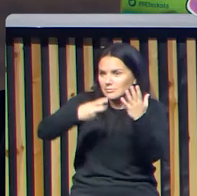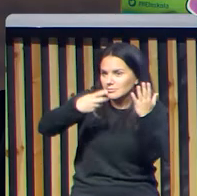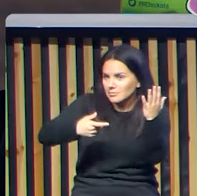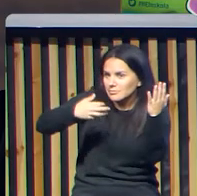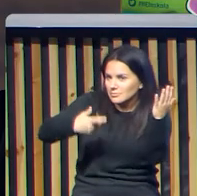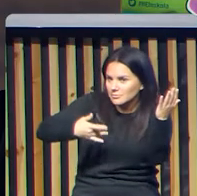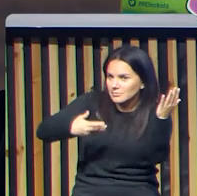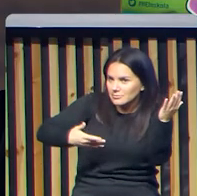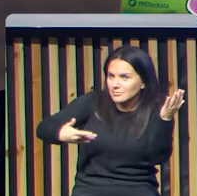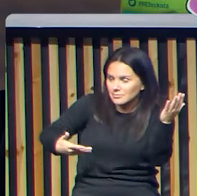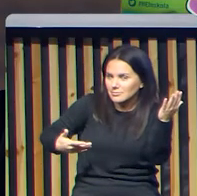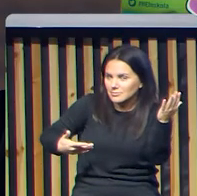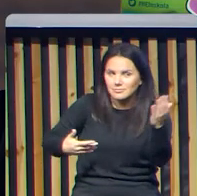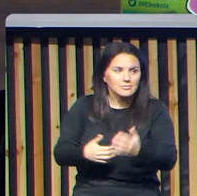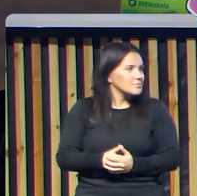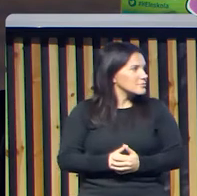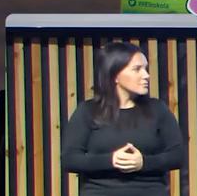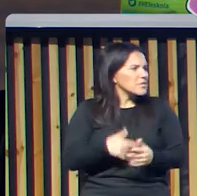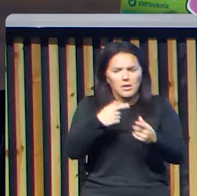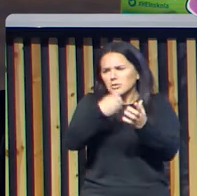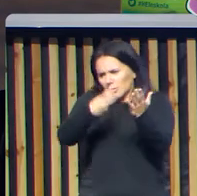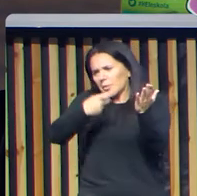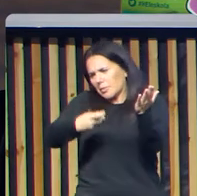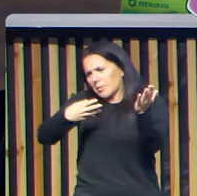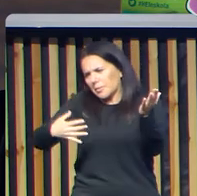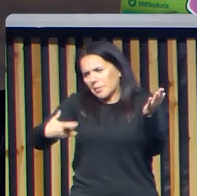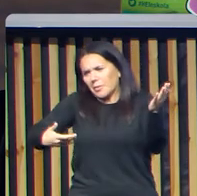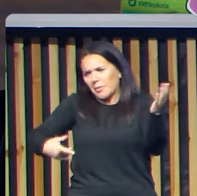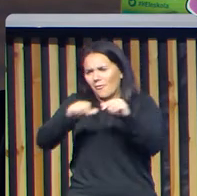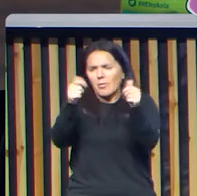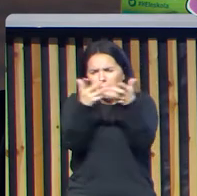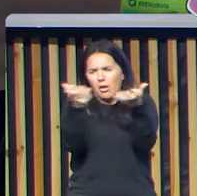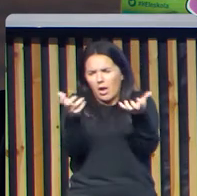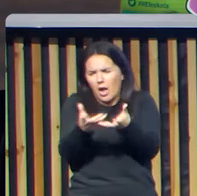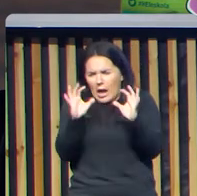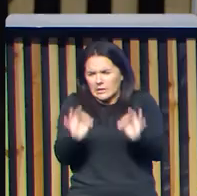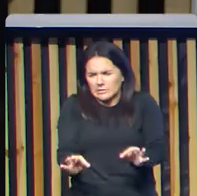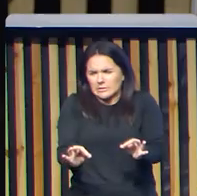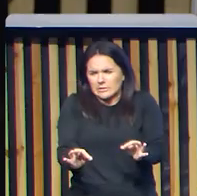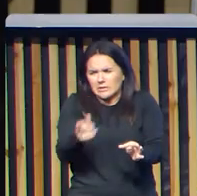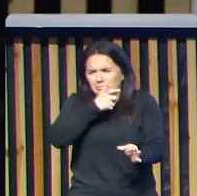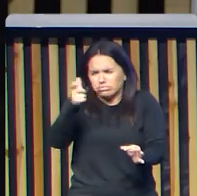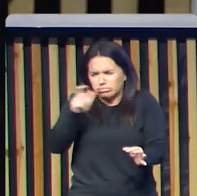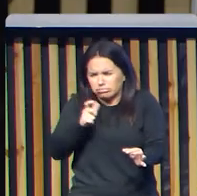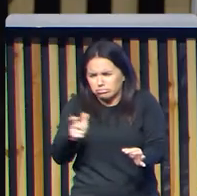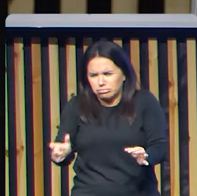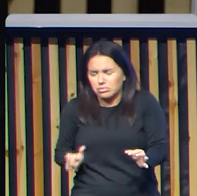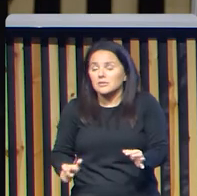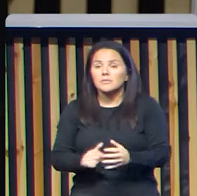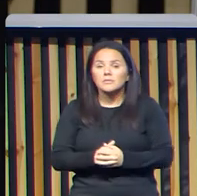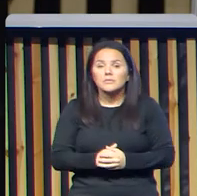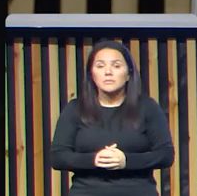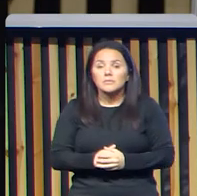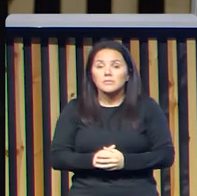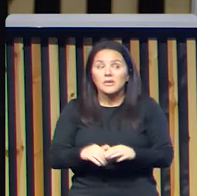etcétera etcétera y bueno esto sigue más o menos en este tenor por seguir con la nomenclatura no y